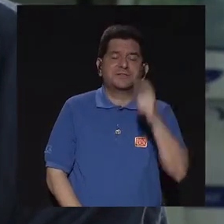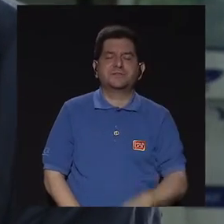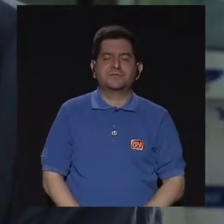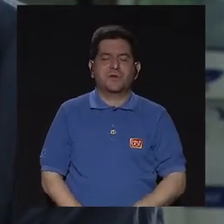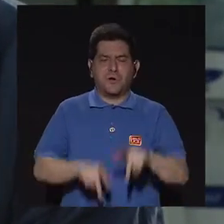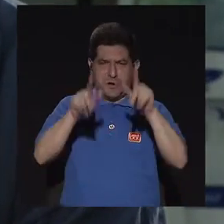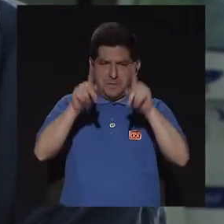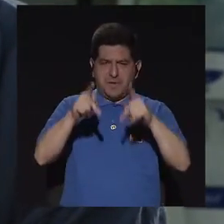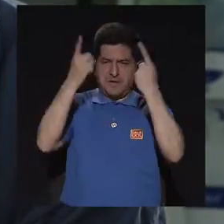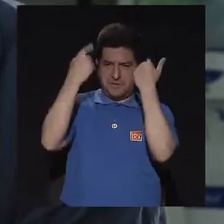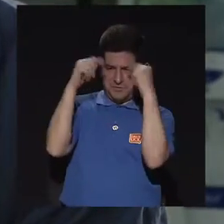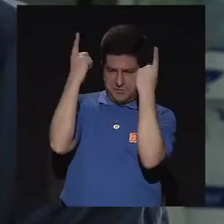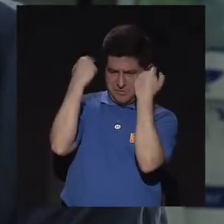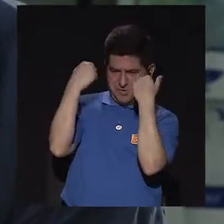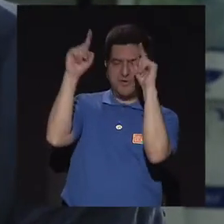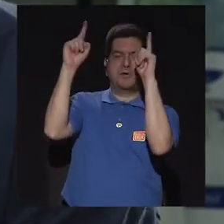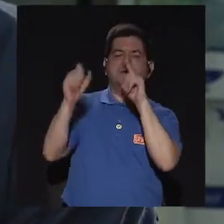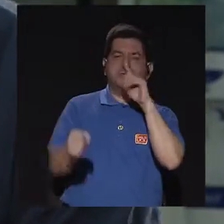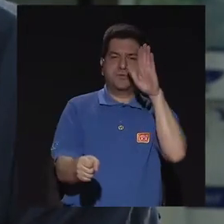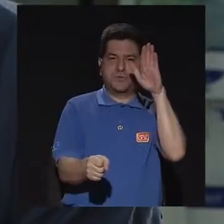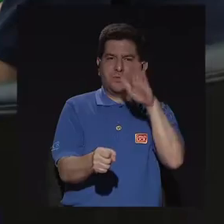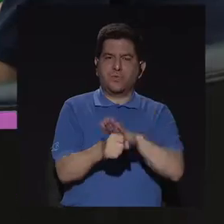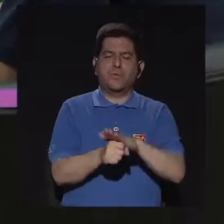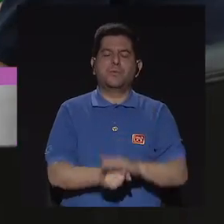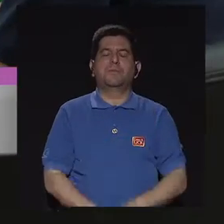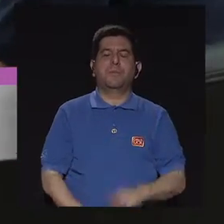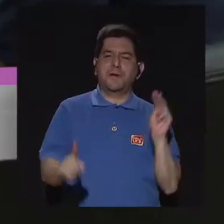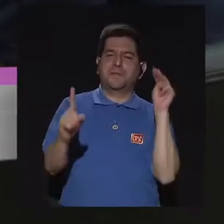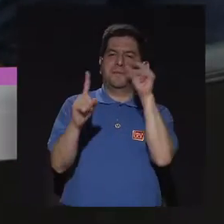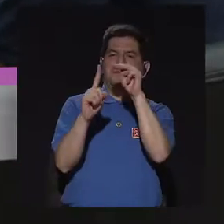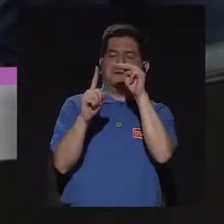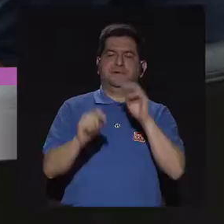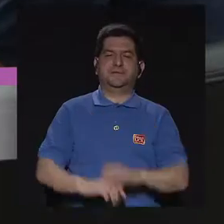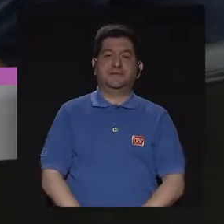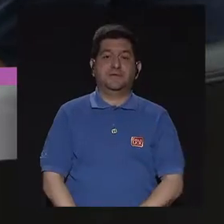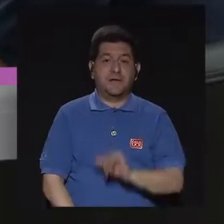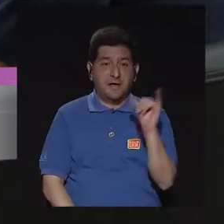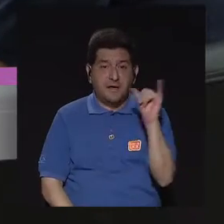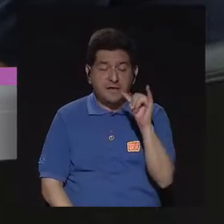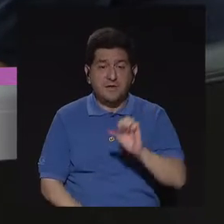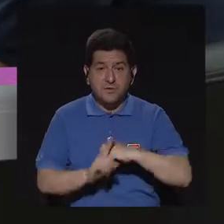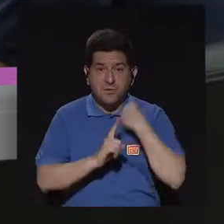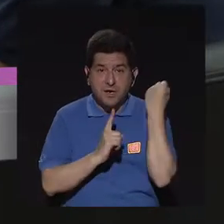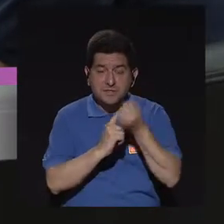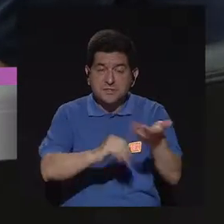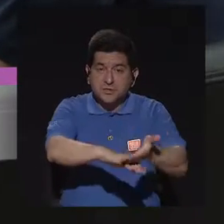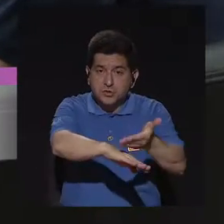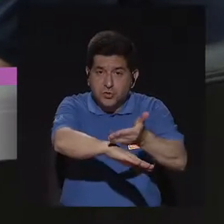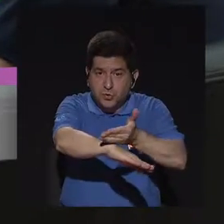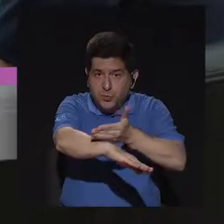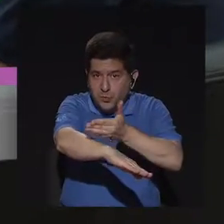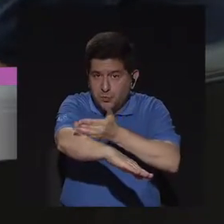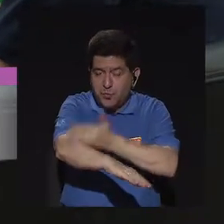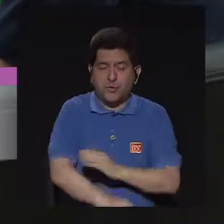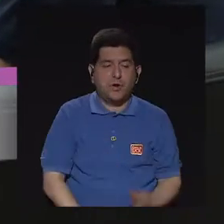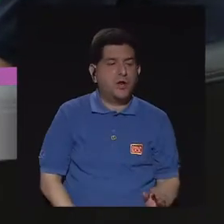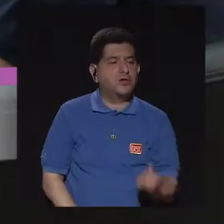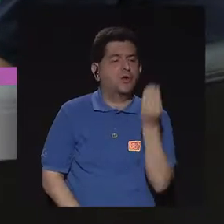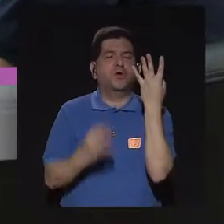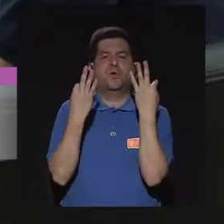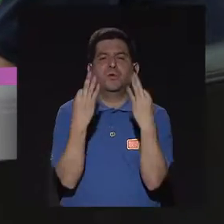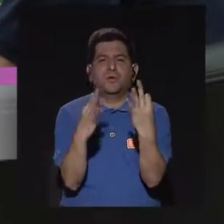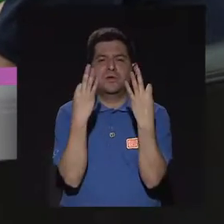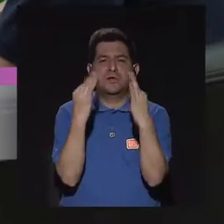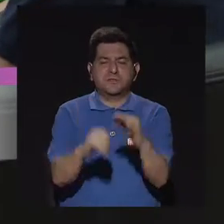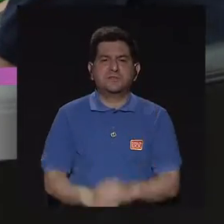ser personas exitosas, personas que están logrando sus metas. Bueno, yo siento que también es el asunto de progresar. Muchos jóvenes